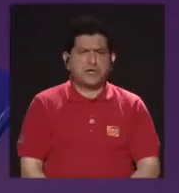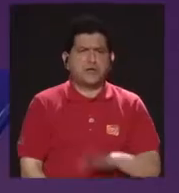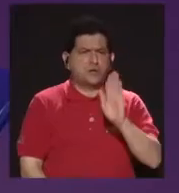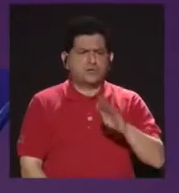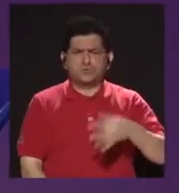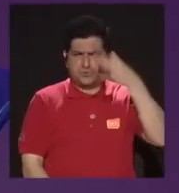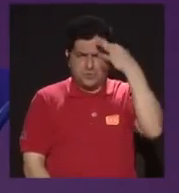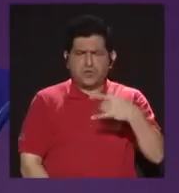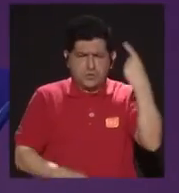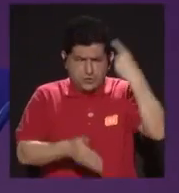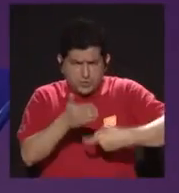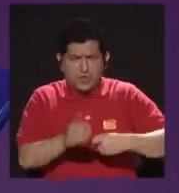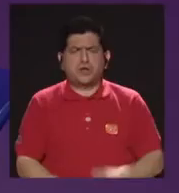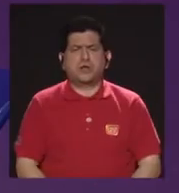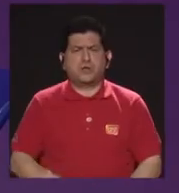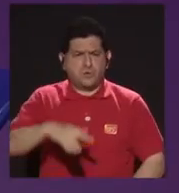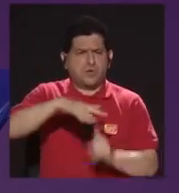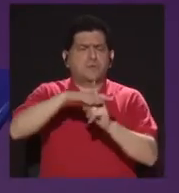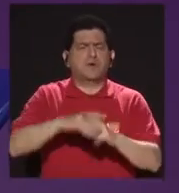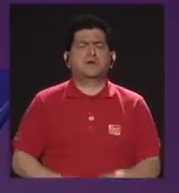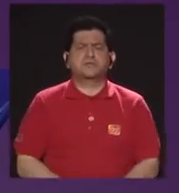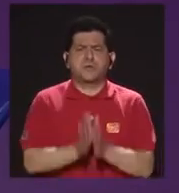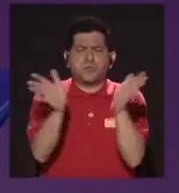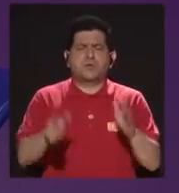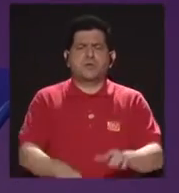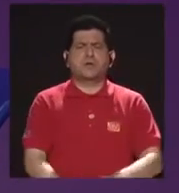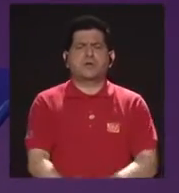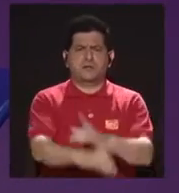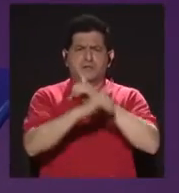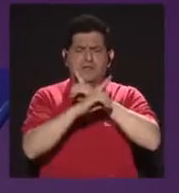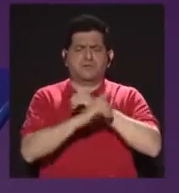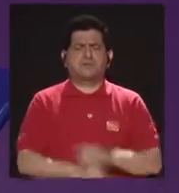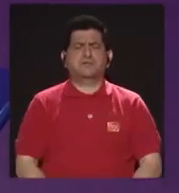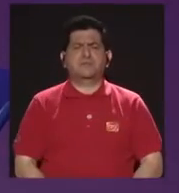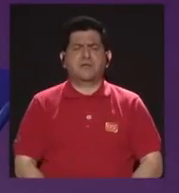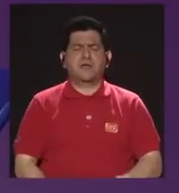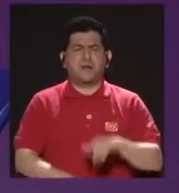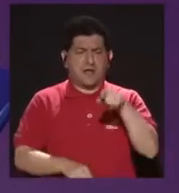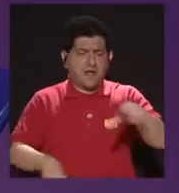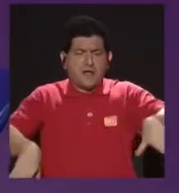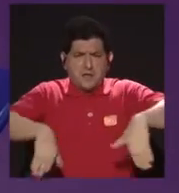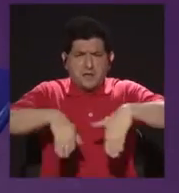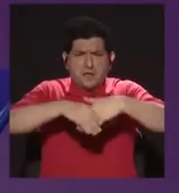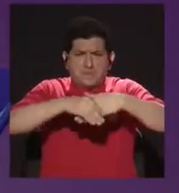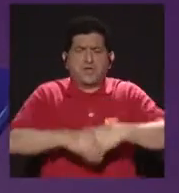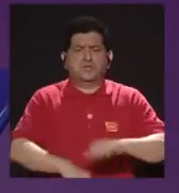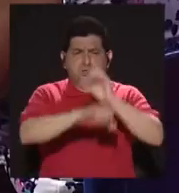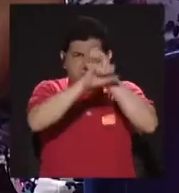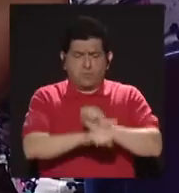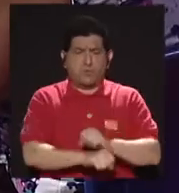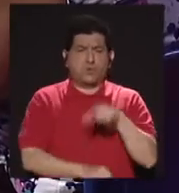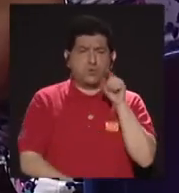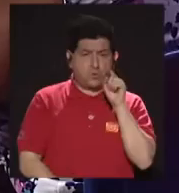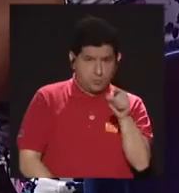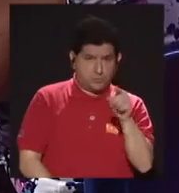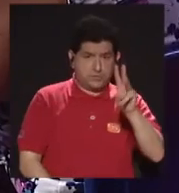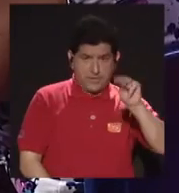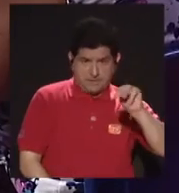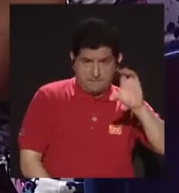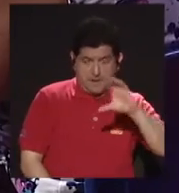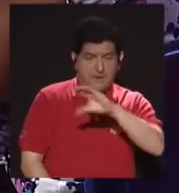planteamientos y apariciones públicas en defensa del matrimonio tradicional y usted marco y el movimiento